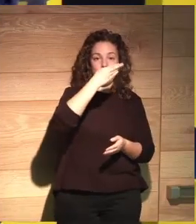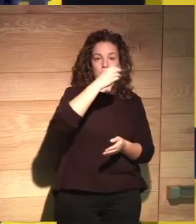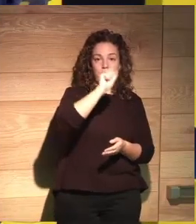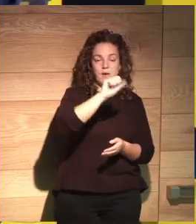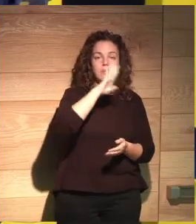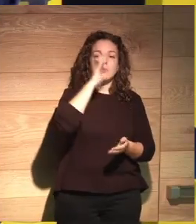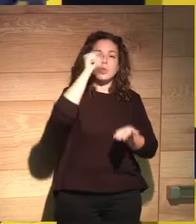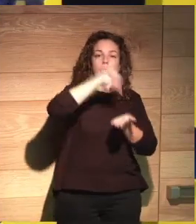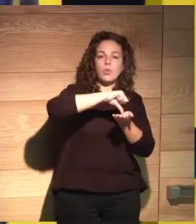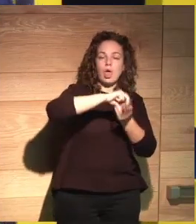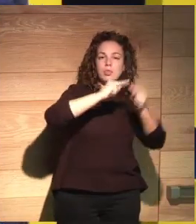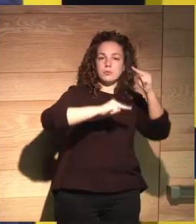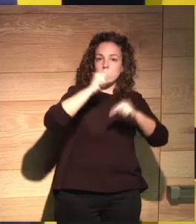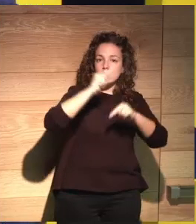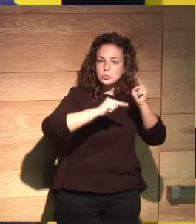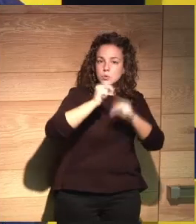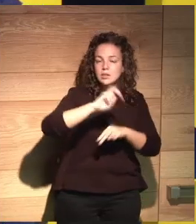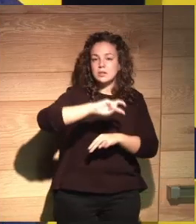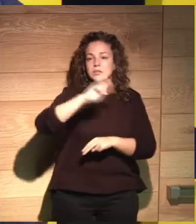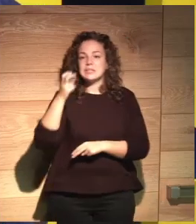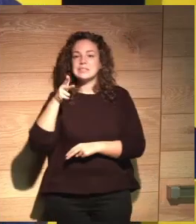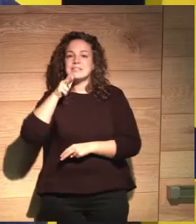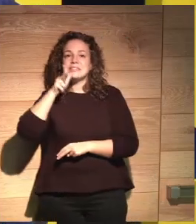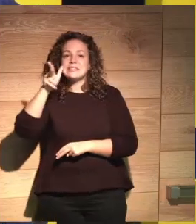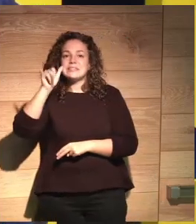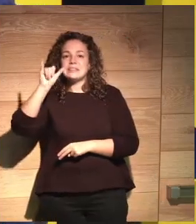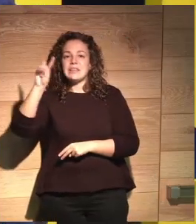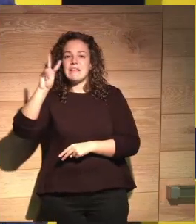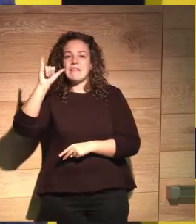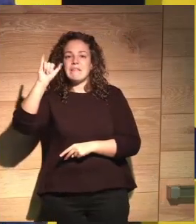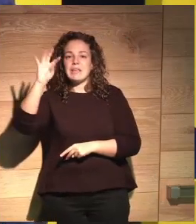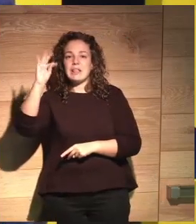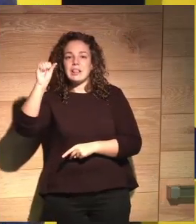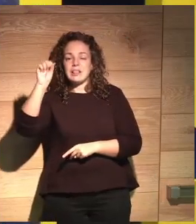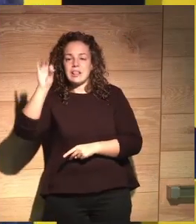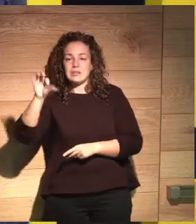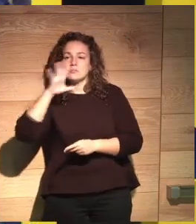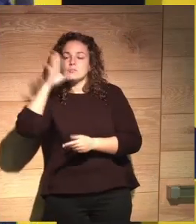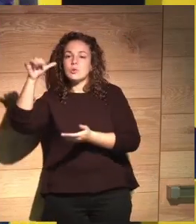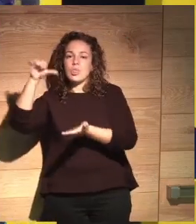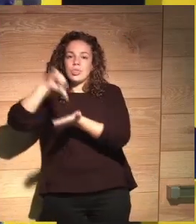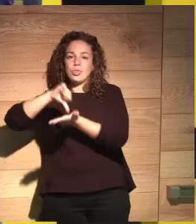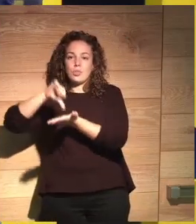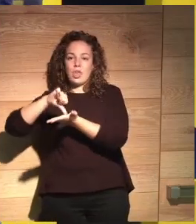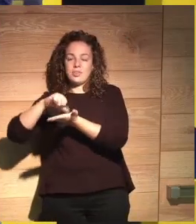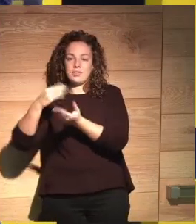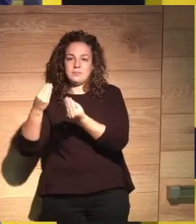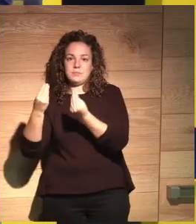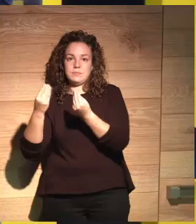construida y chivitas como la comunidad de la gente